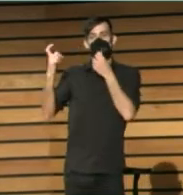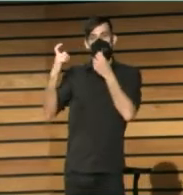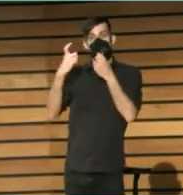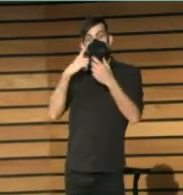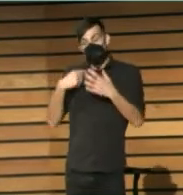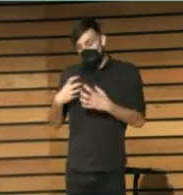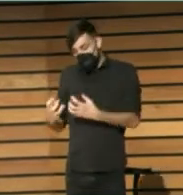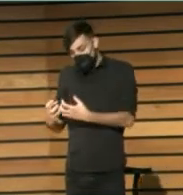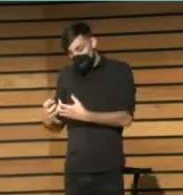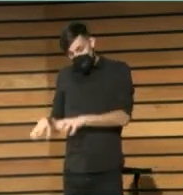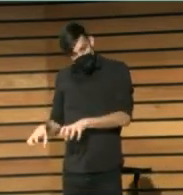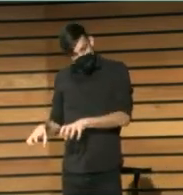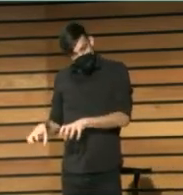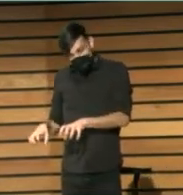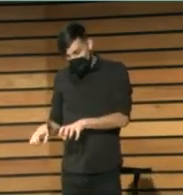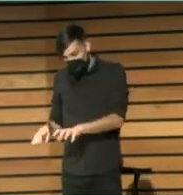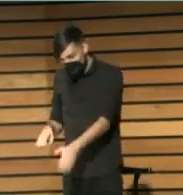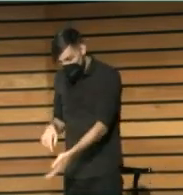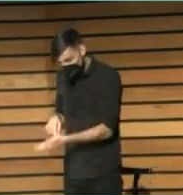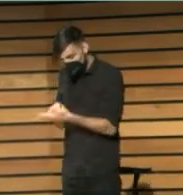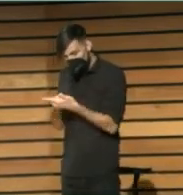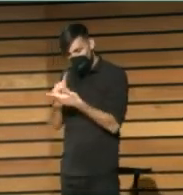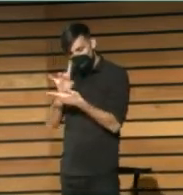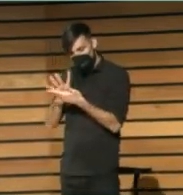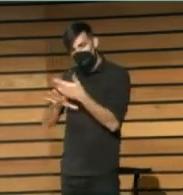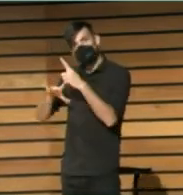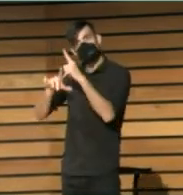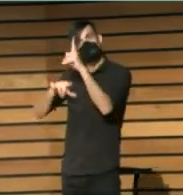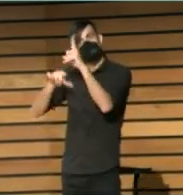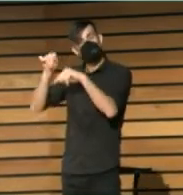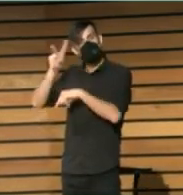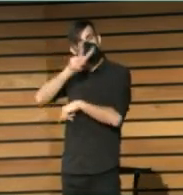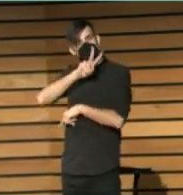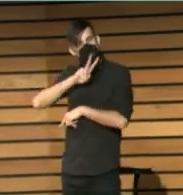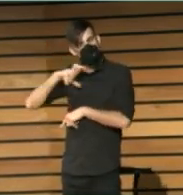puestos como si fueran estrellas caídas del cielo, que ella